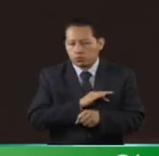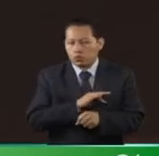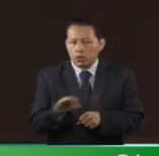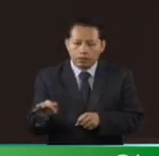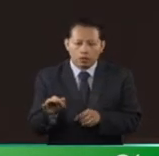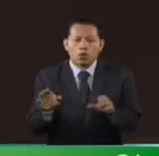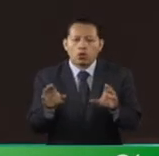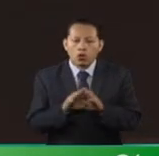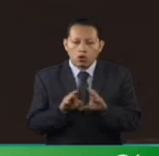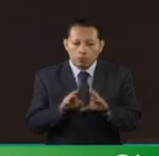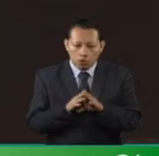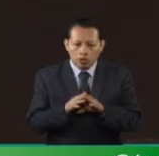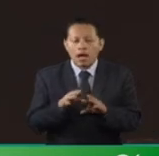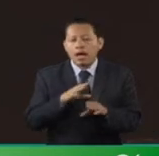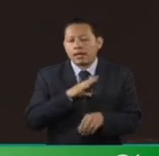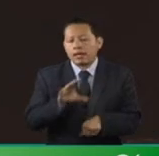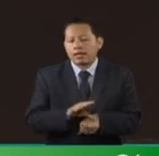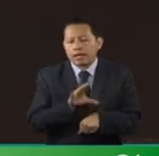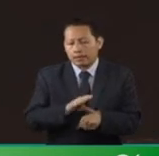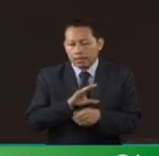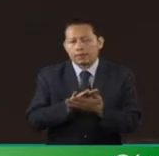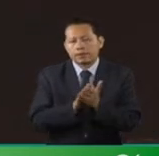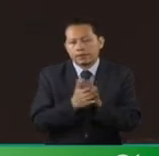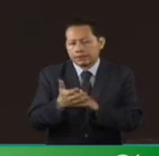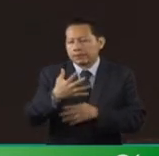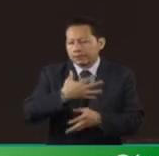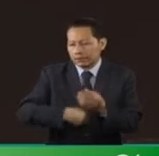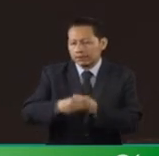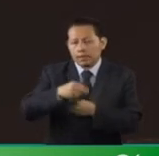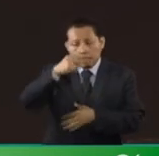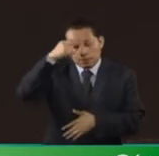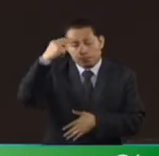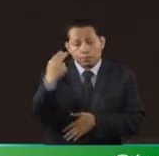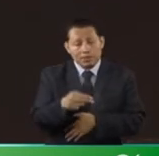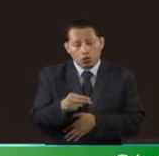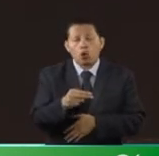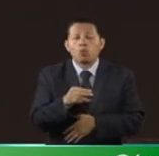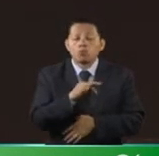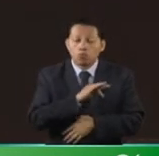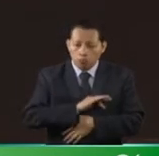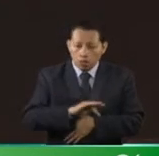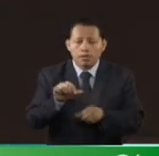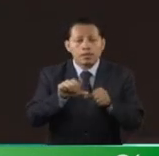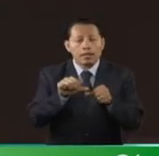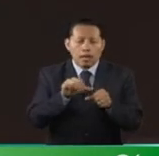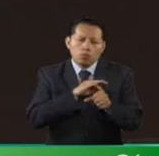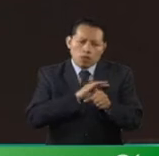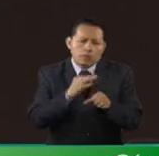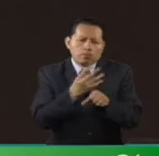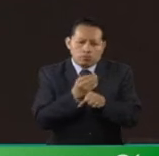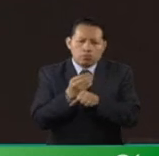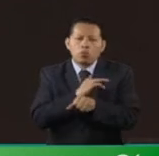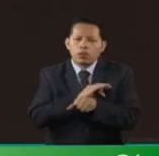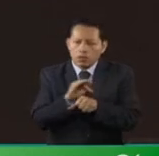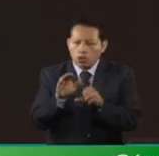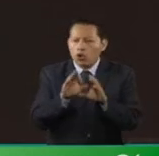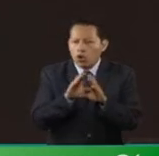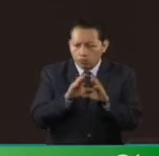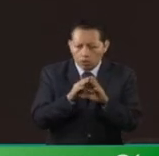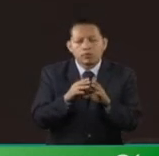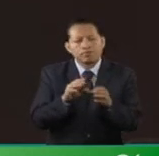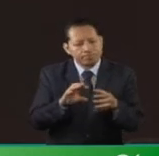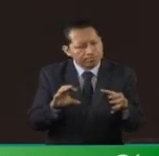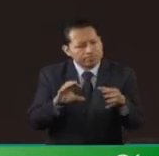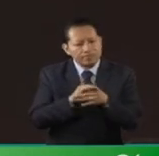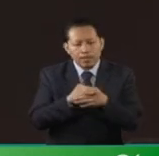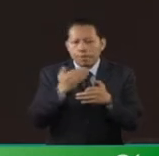potencial de las energías renovables. México realmente cuenta con las áreas de oportunidad para tener un sistema energético a la